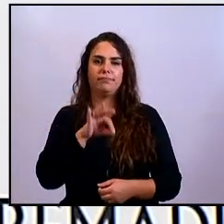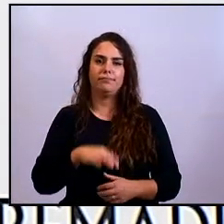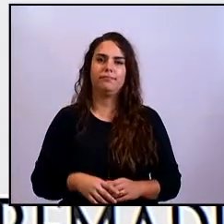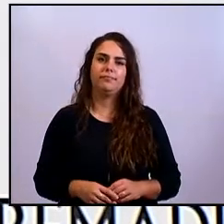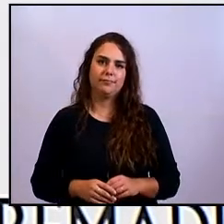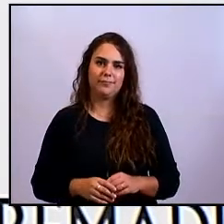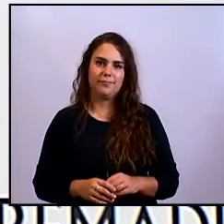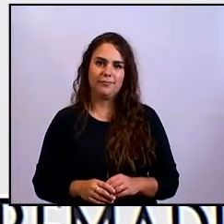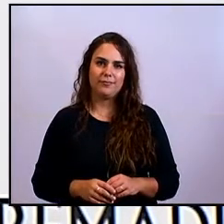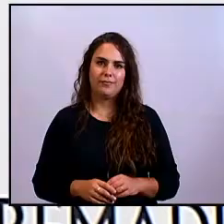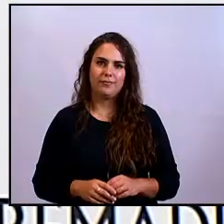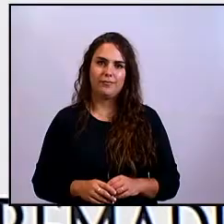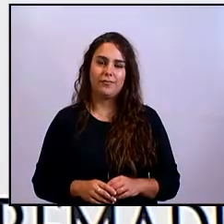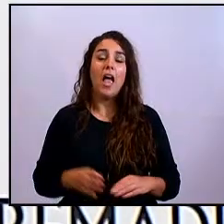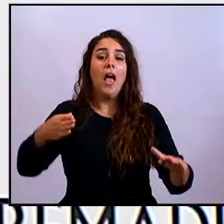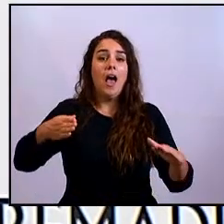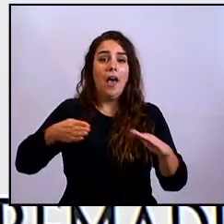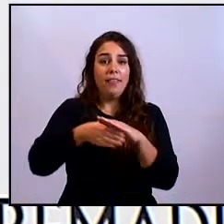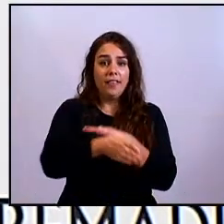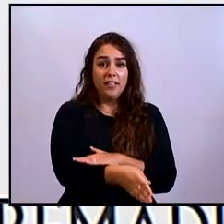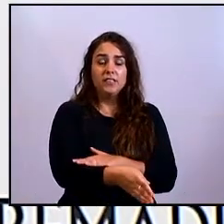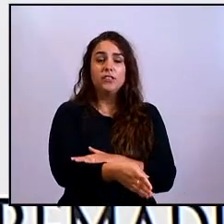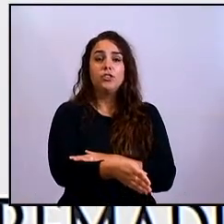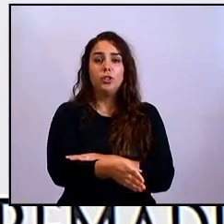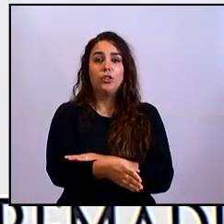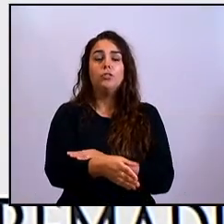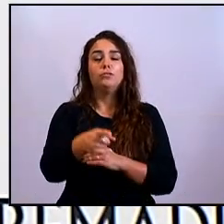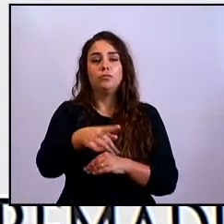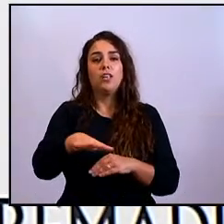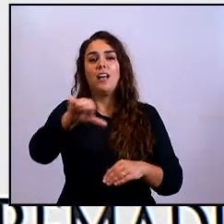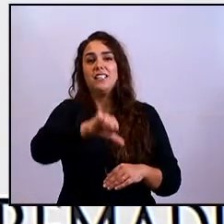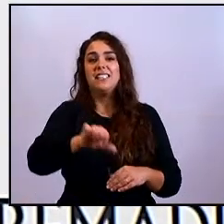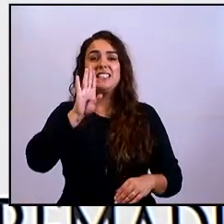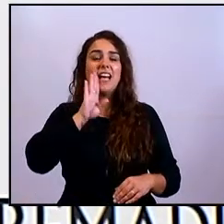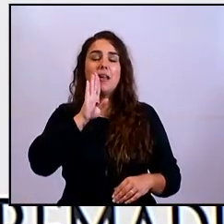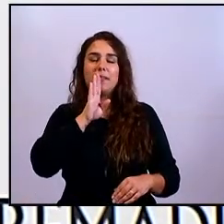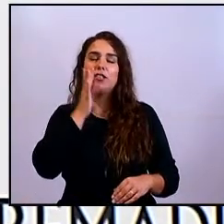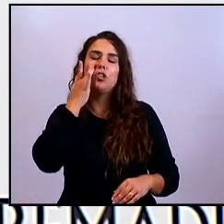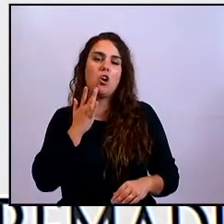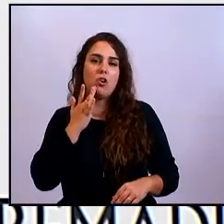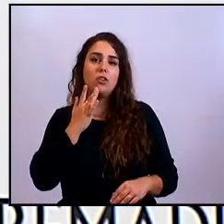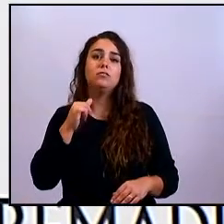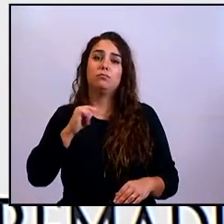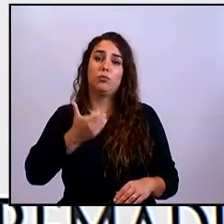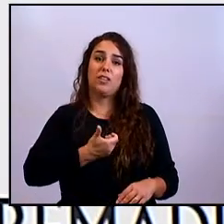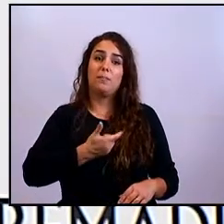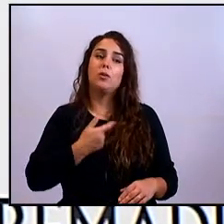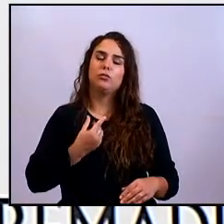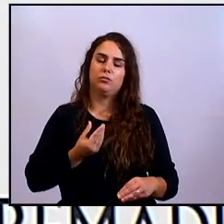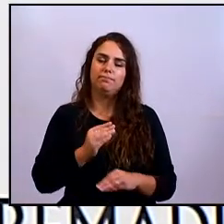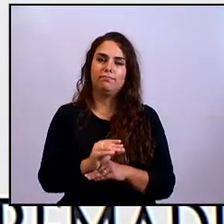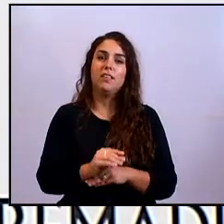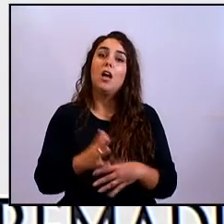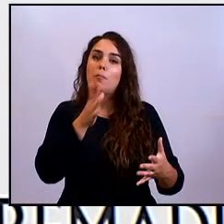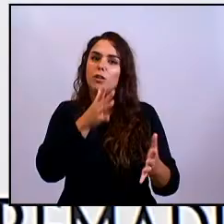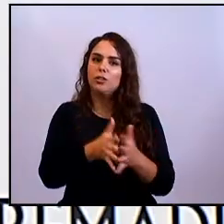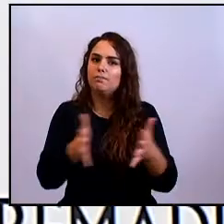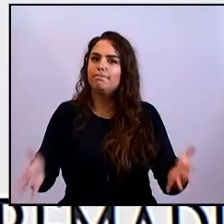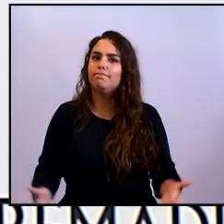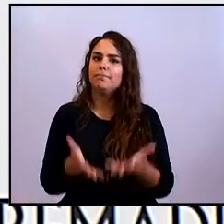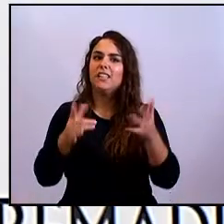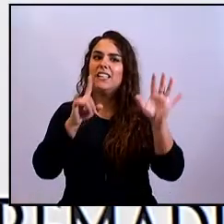También vamos a garantizar el acceso al agua y al saneamiento en nuestros municipios y para ello vamos a dar un fuerte impulso en la inversión